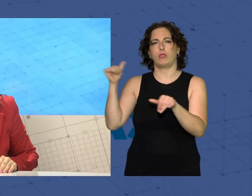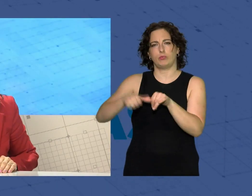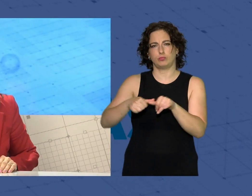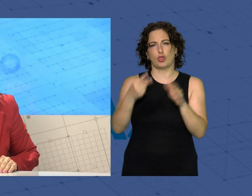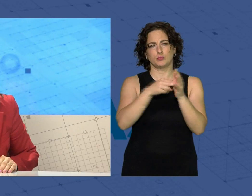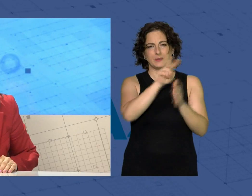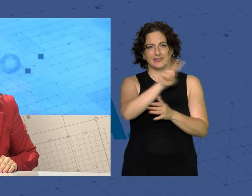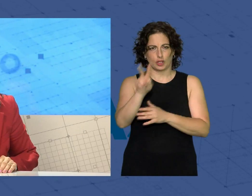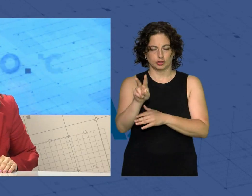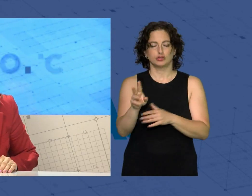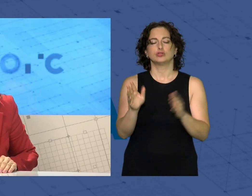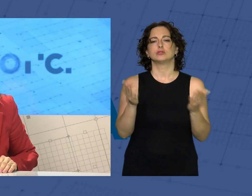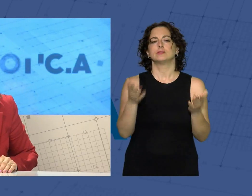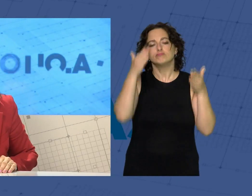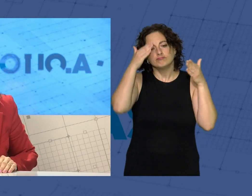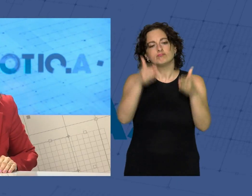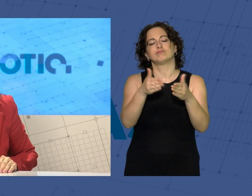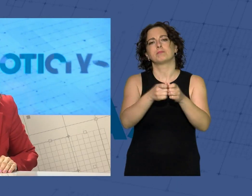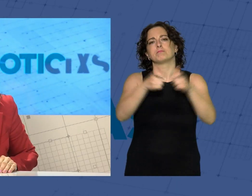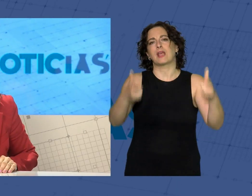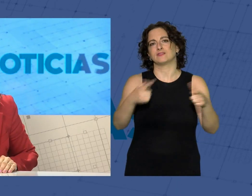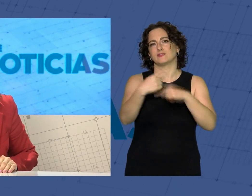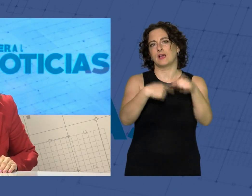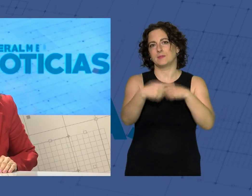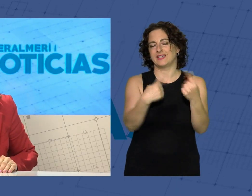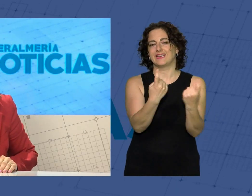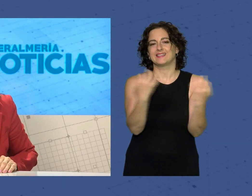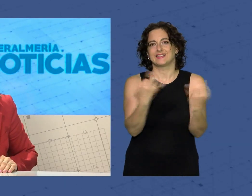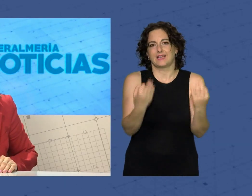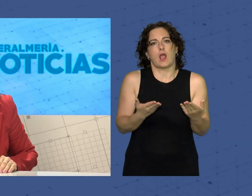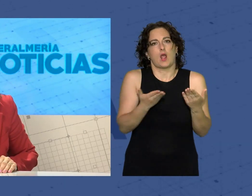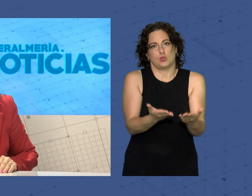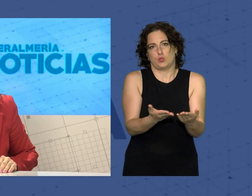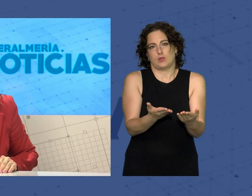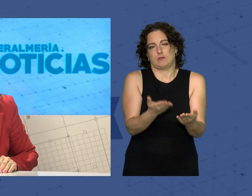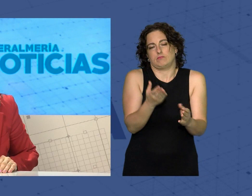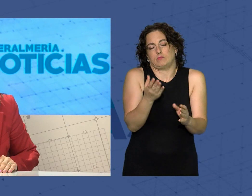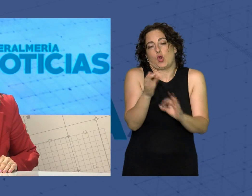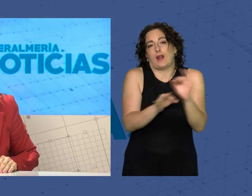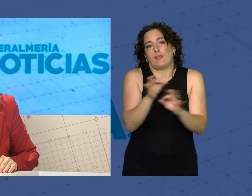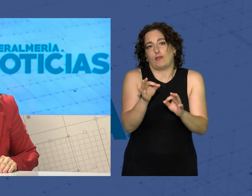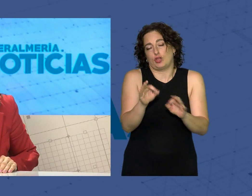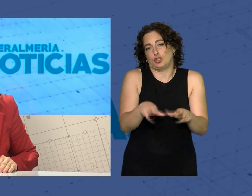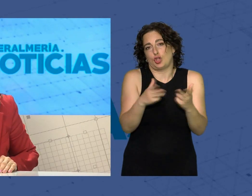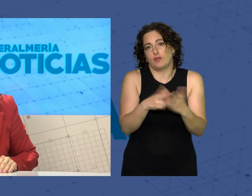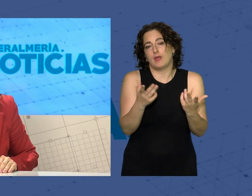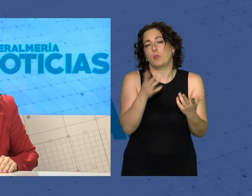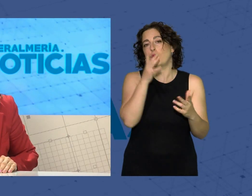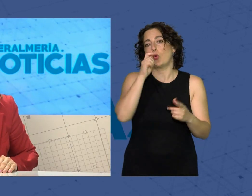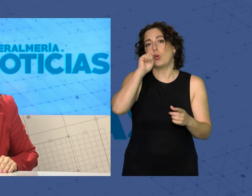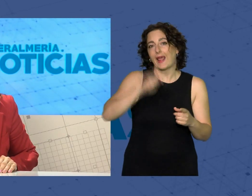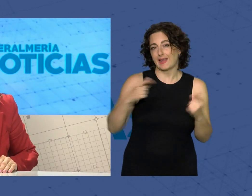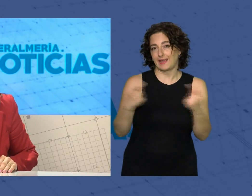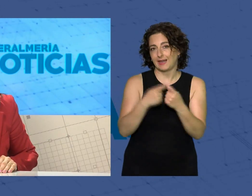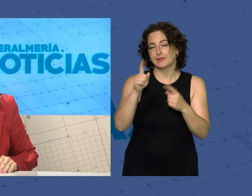2022, poniendo el foco en el incremento de familias que necesitan ayuda de las organizaciones sociales por la guerra de Ucrania y la